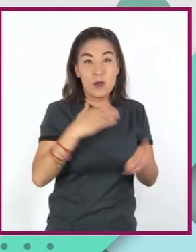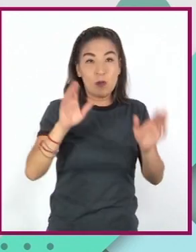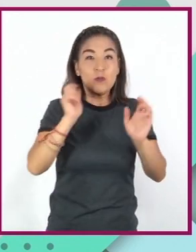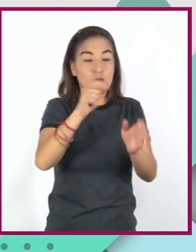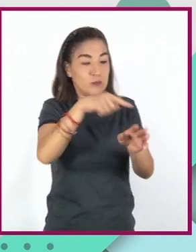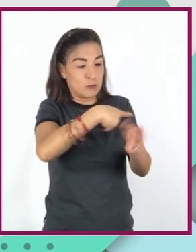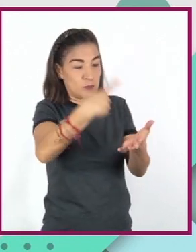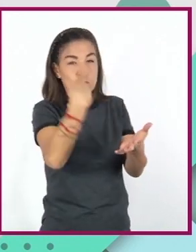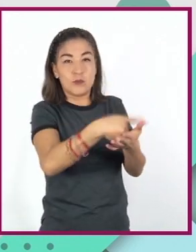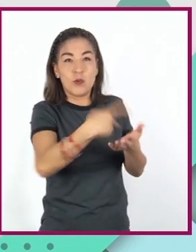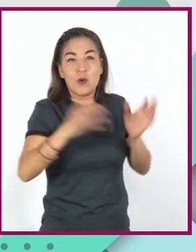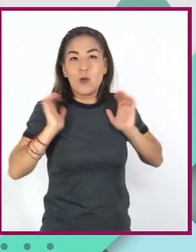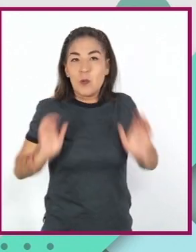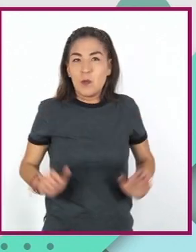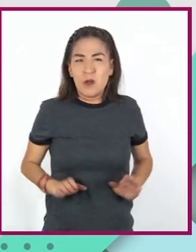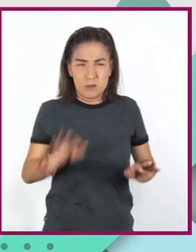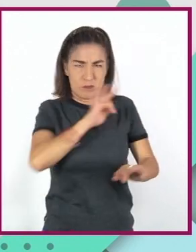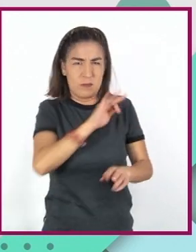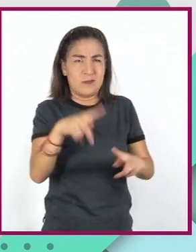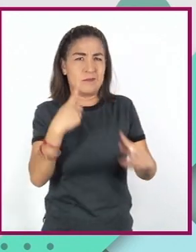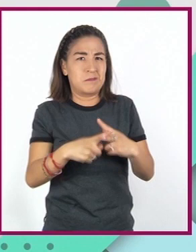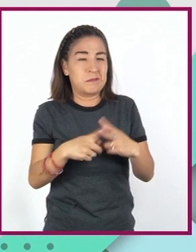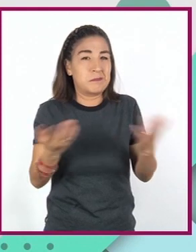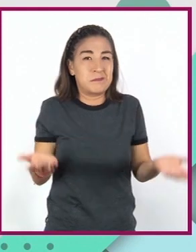genera, ¿es posible calcularlos?